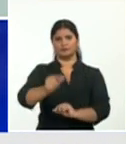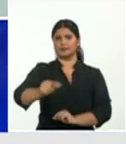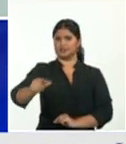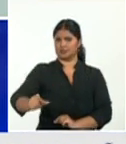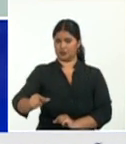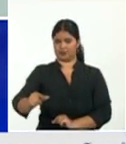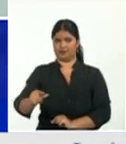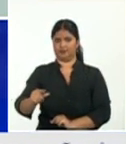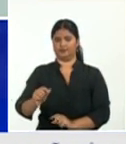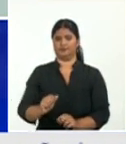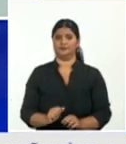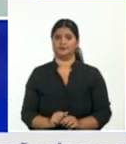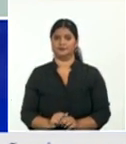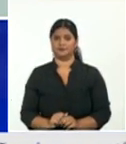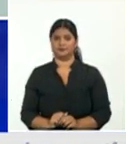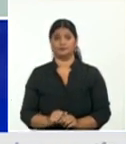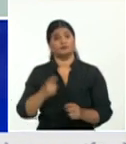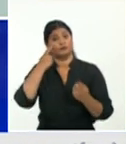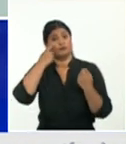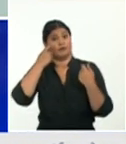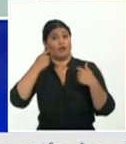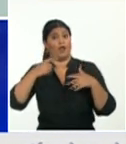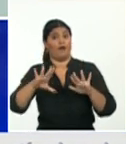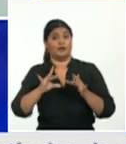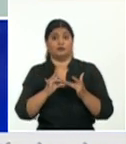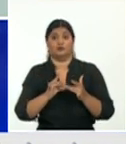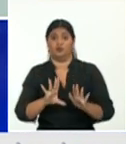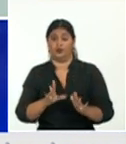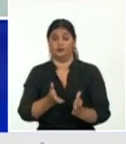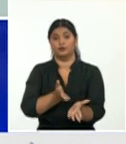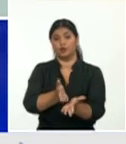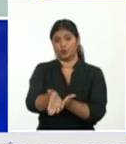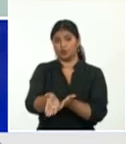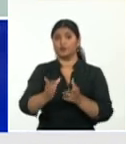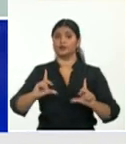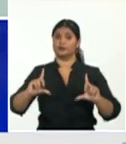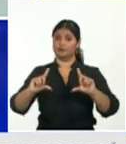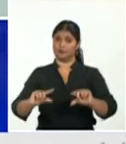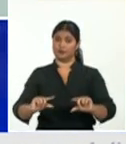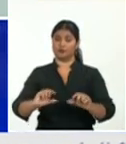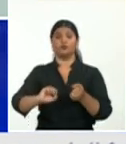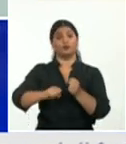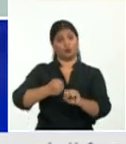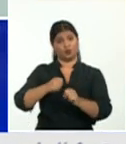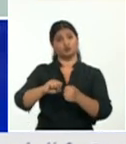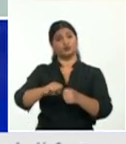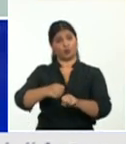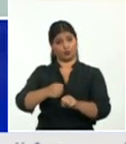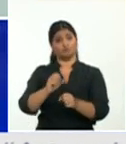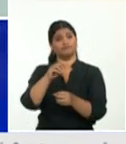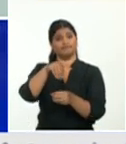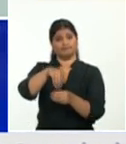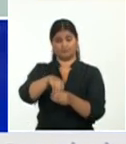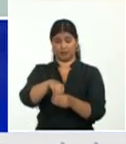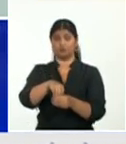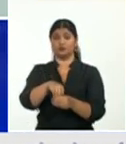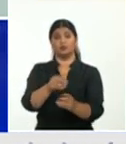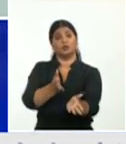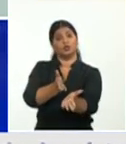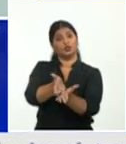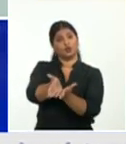Realmente esperemos que esta provincia vuelva a coger el control de la transmisión y mantener una